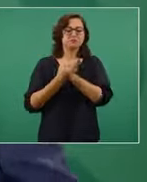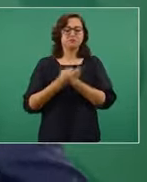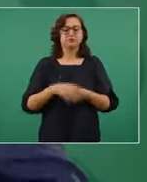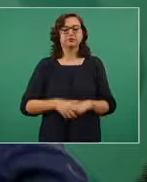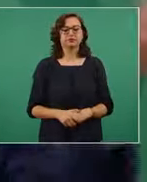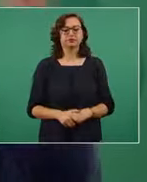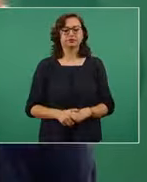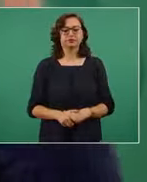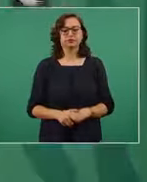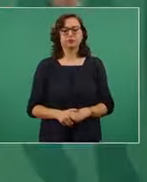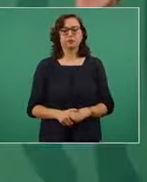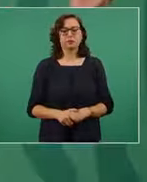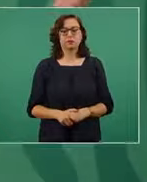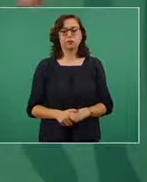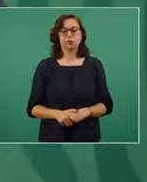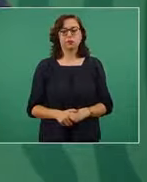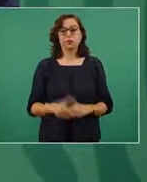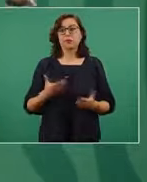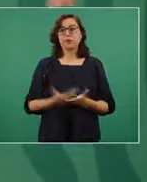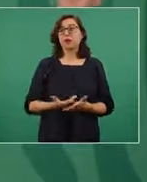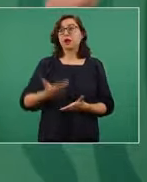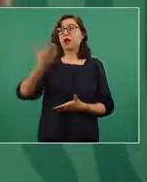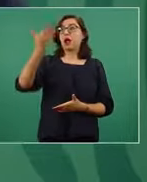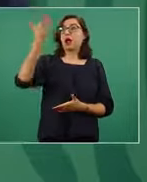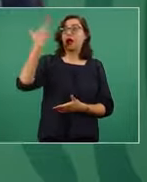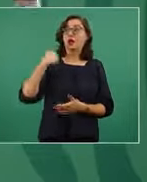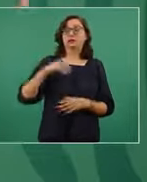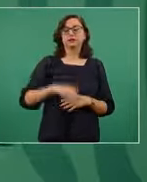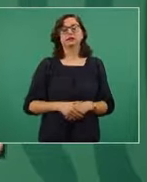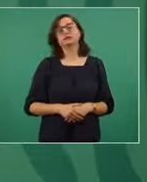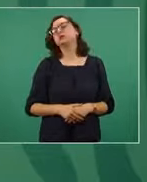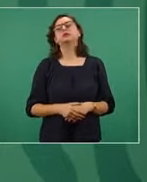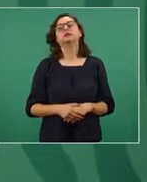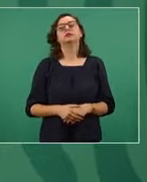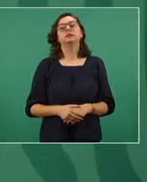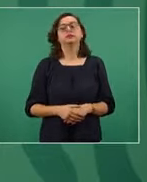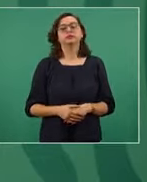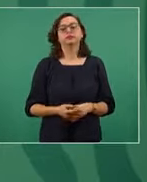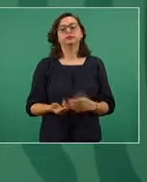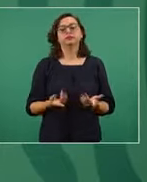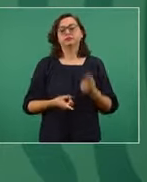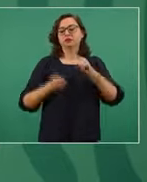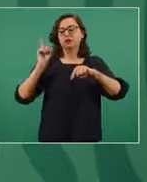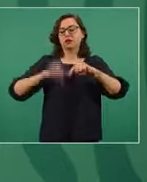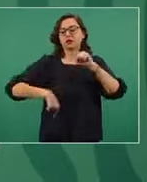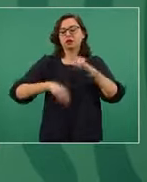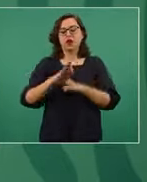Cuando me querían desaforar, o mejor dicho, me desaforaron.